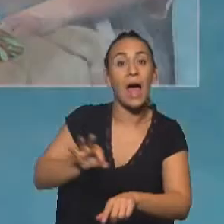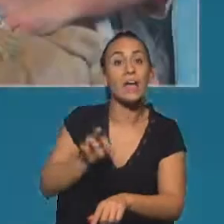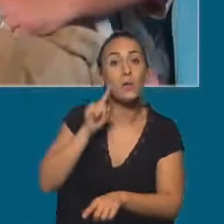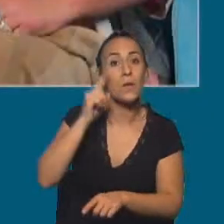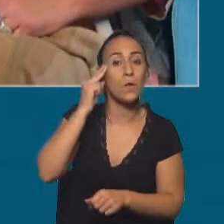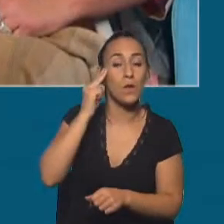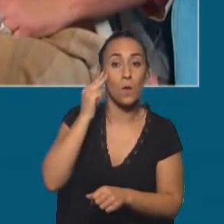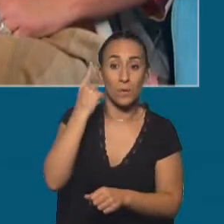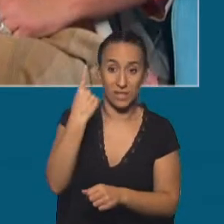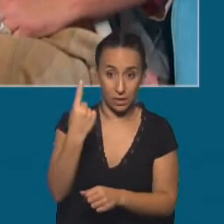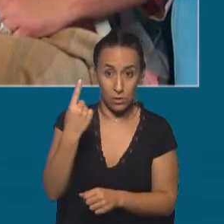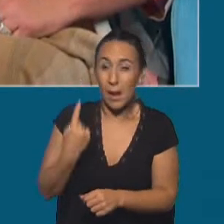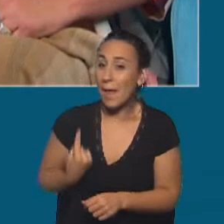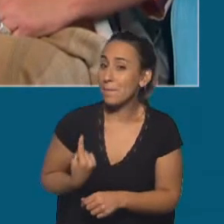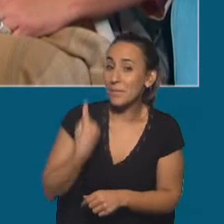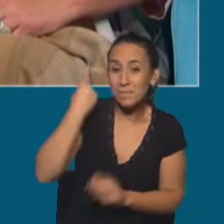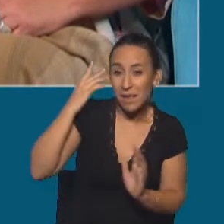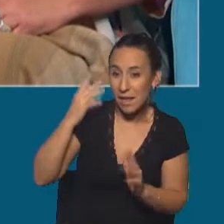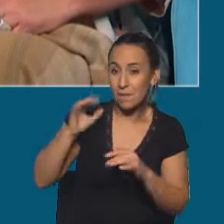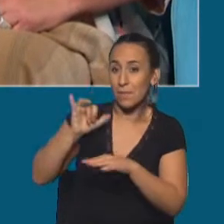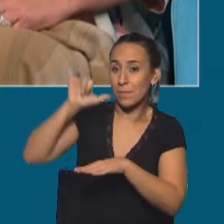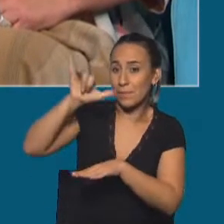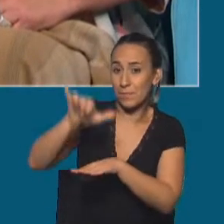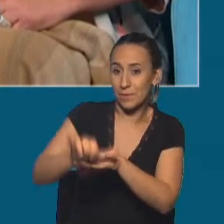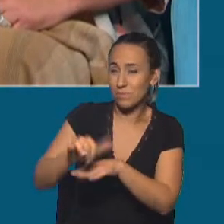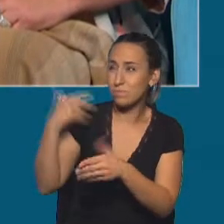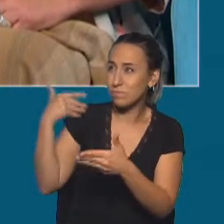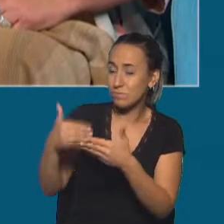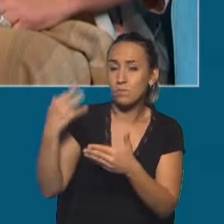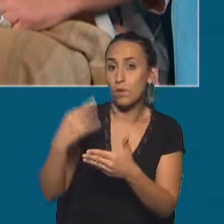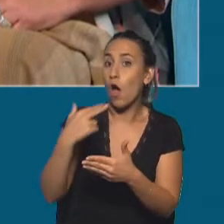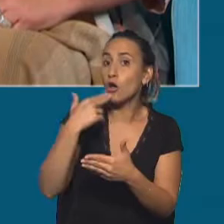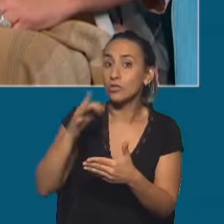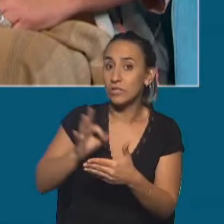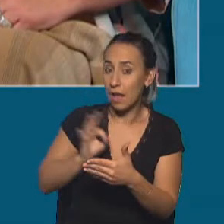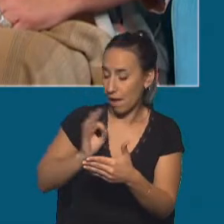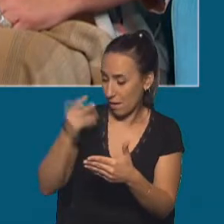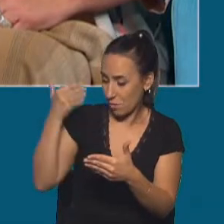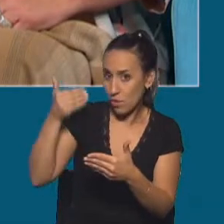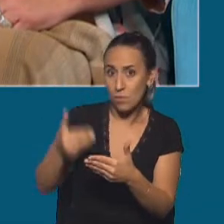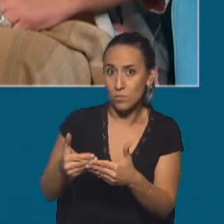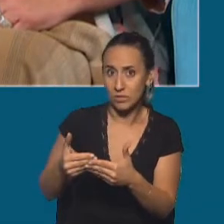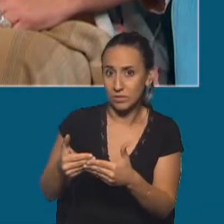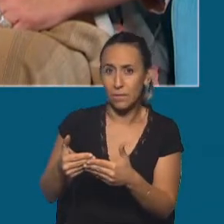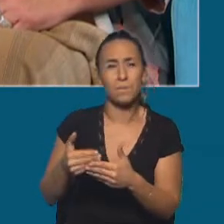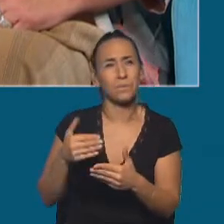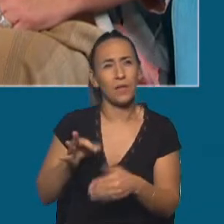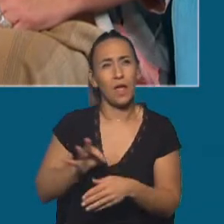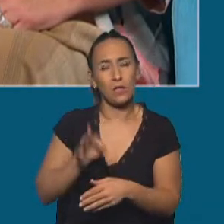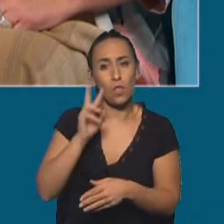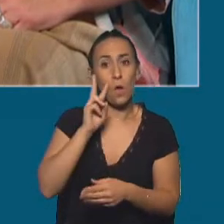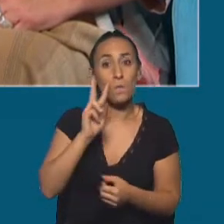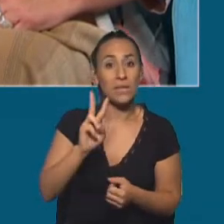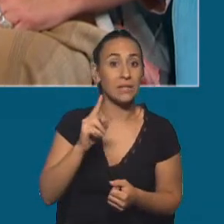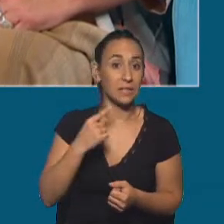año 91 el primer viaje que hace la Cruz Pasaron Roja. 11 años. Y en el año